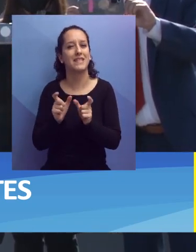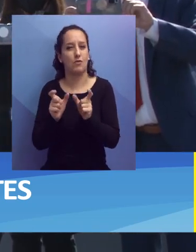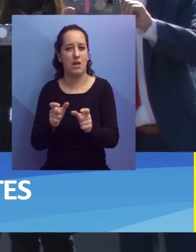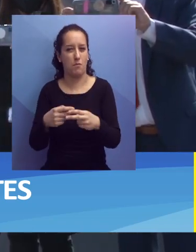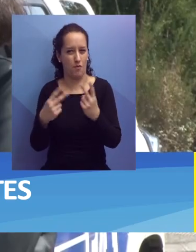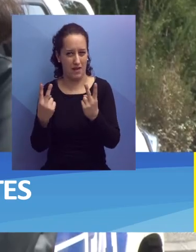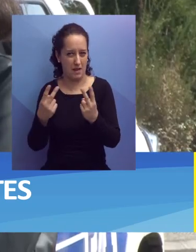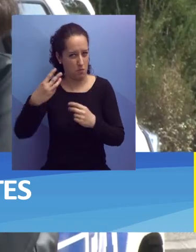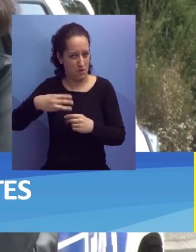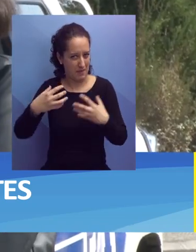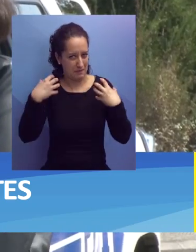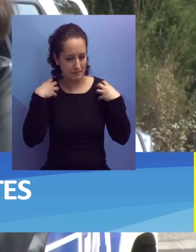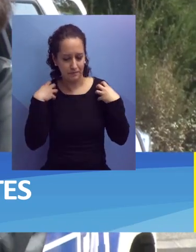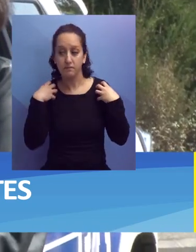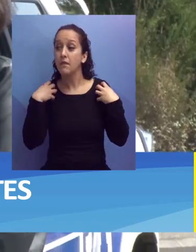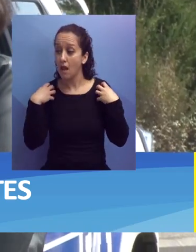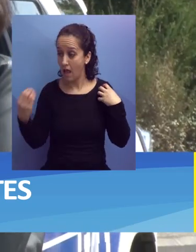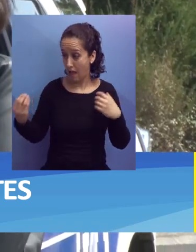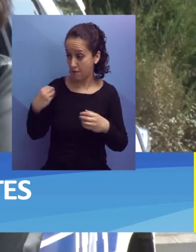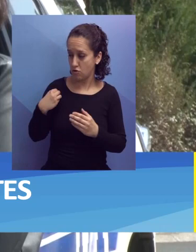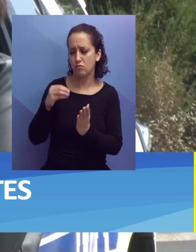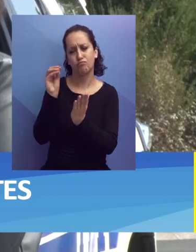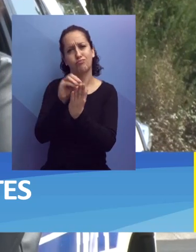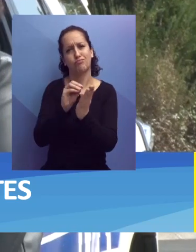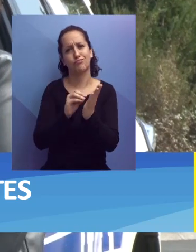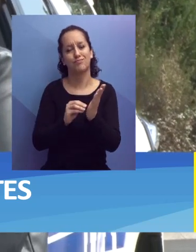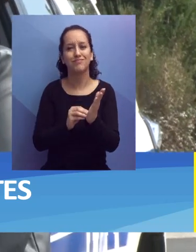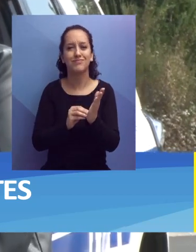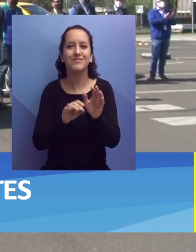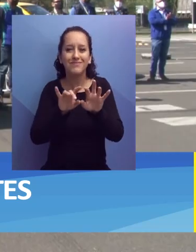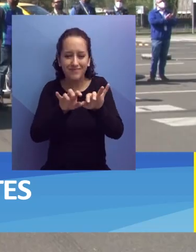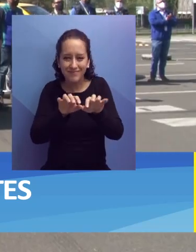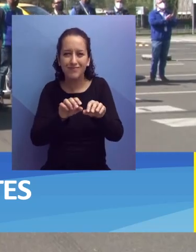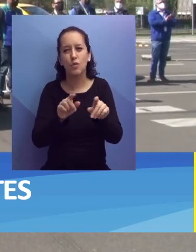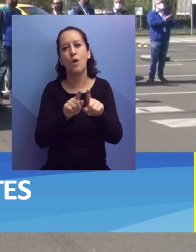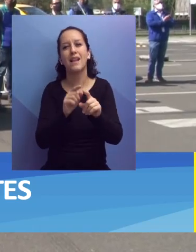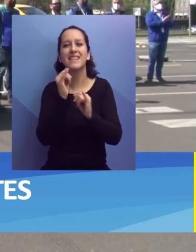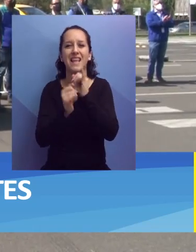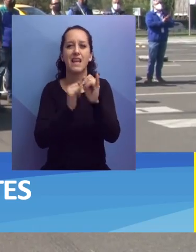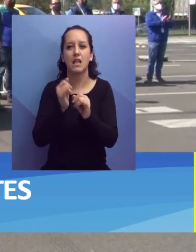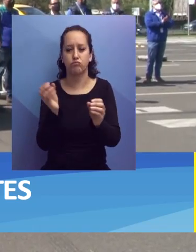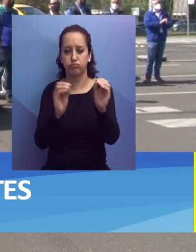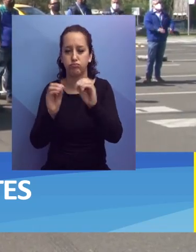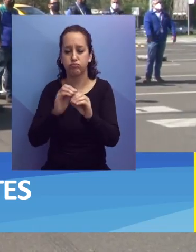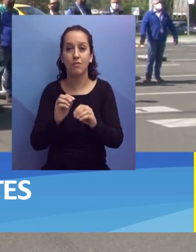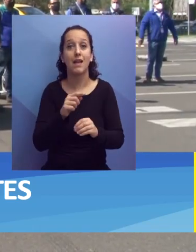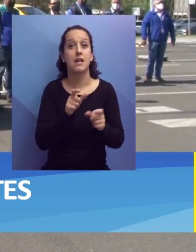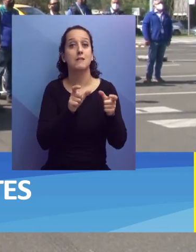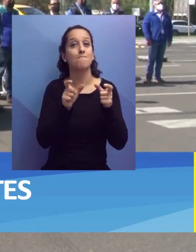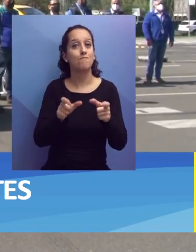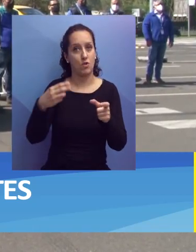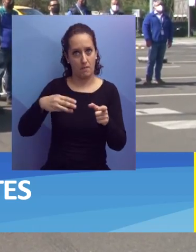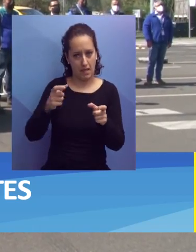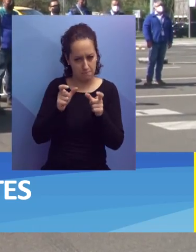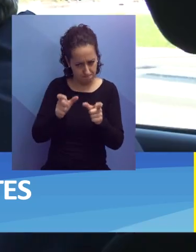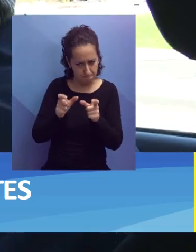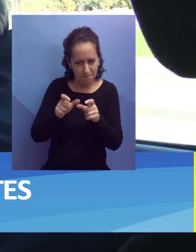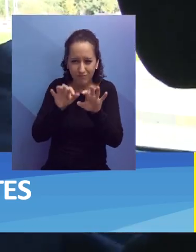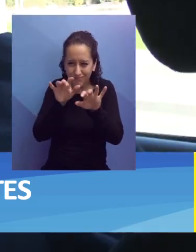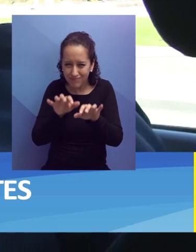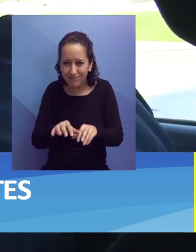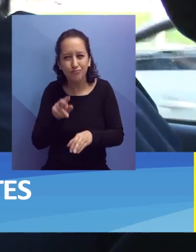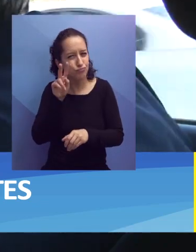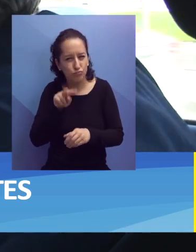de Seguridad Pública, quienes incluirán estos antecedentes en una plataforma online monitoreada por la Central de Operaciones